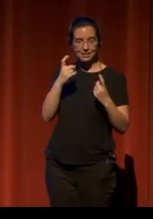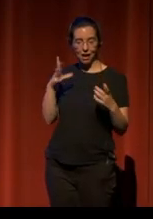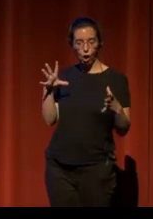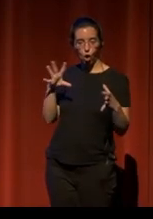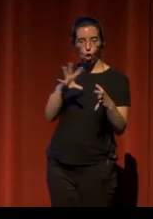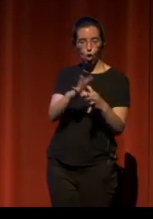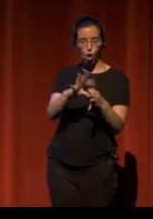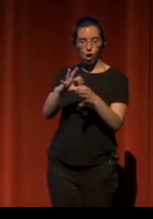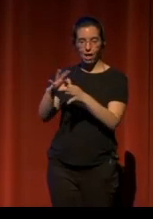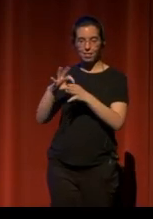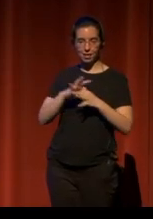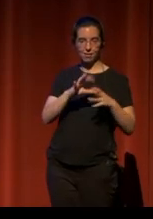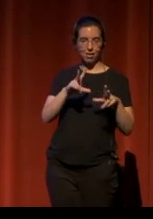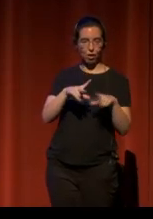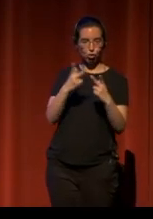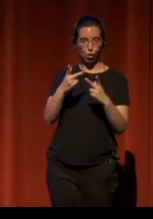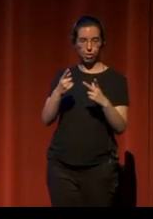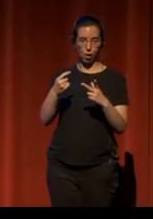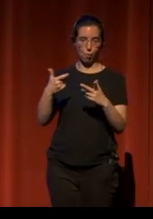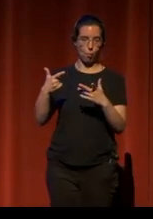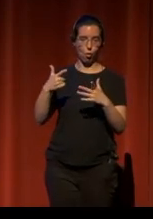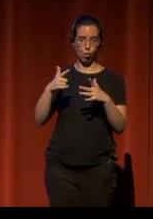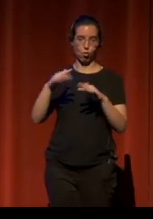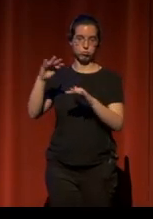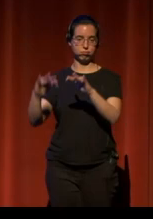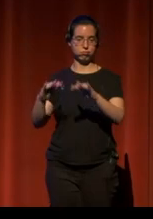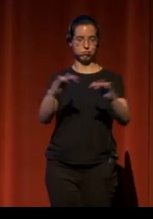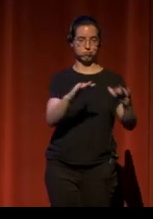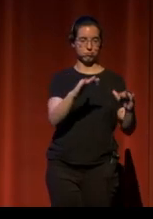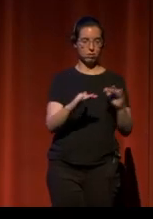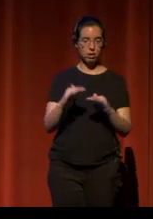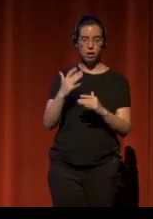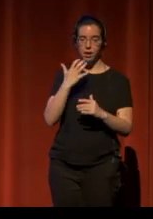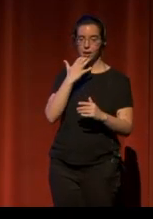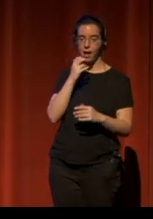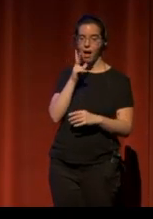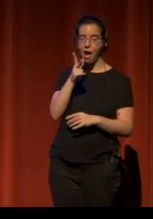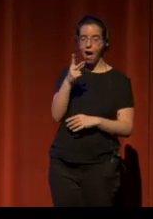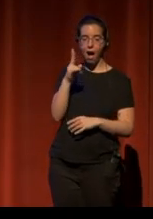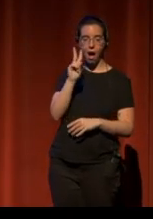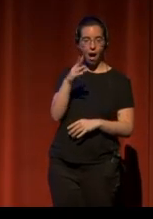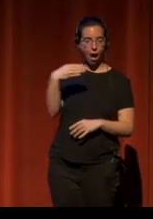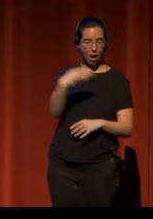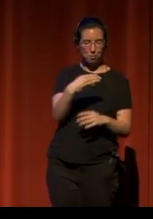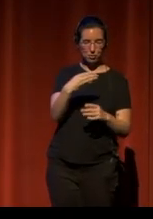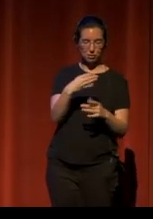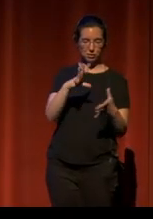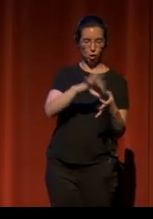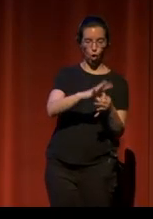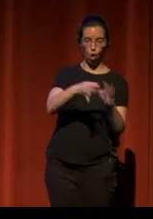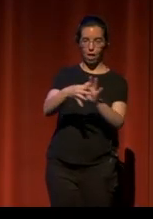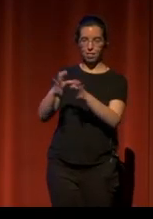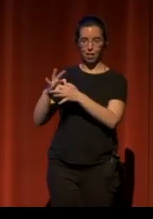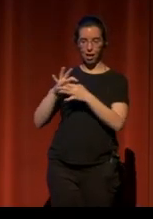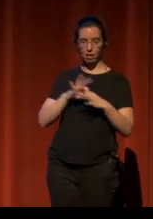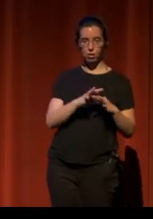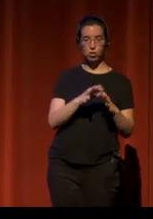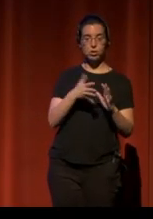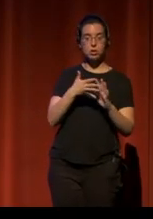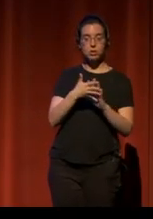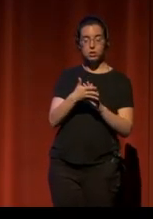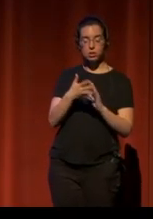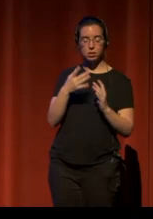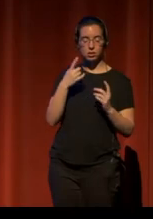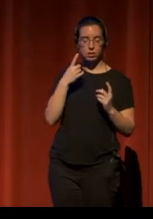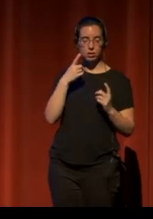social de forma más distribuida no son hubs no hiperconectados que bueno pues en fin donde no solo